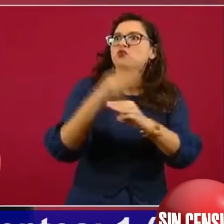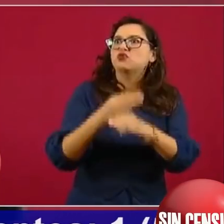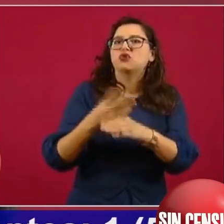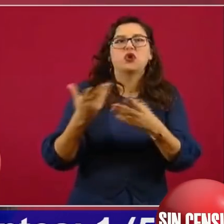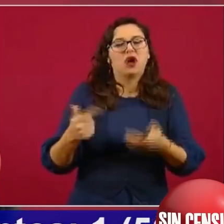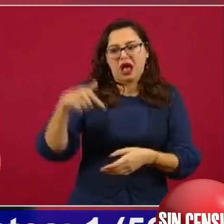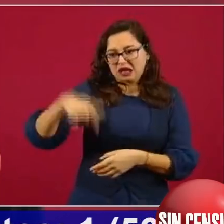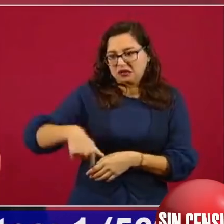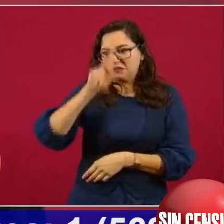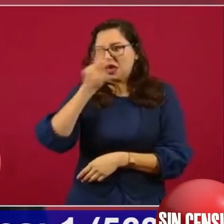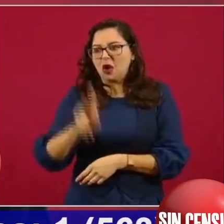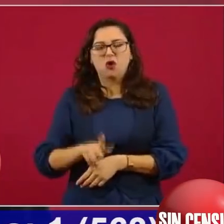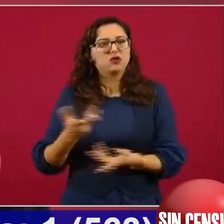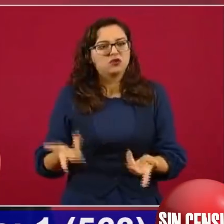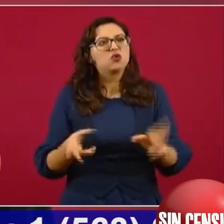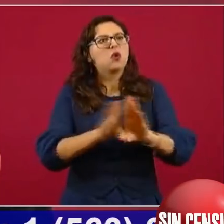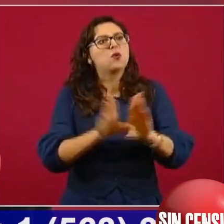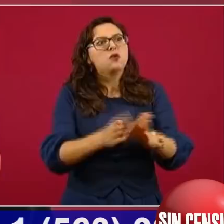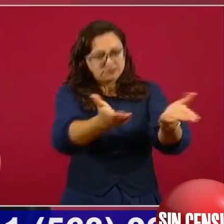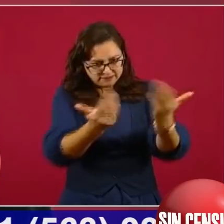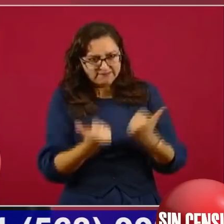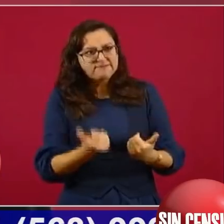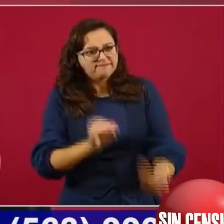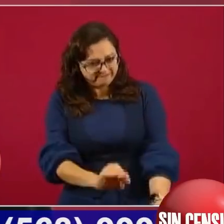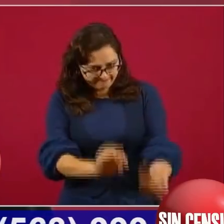¿Cómo lo van a explicar? O sea,